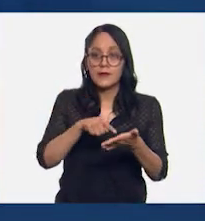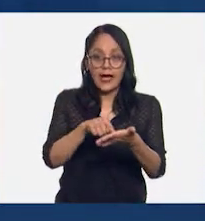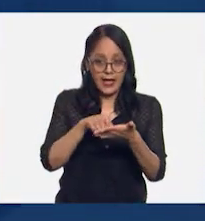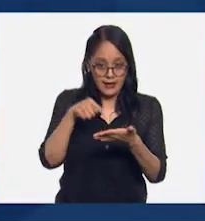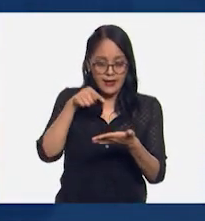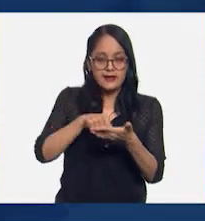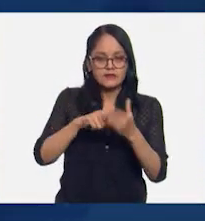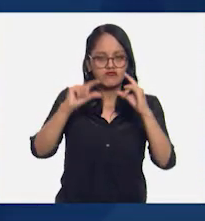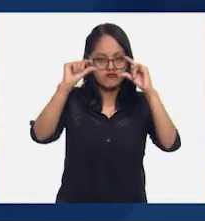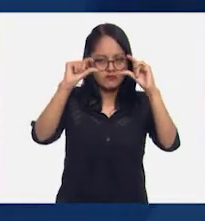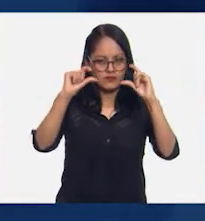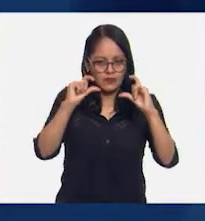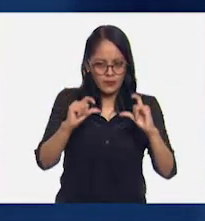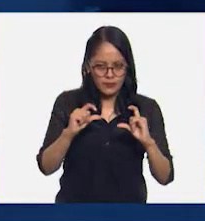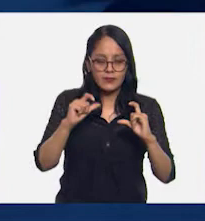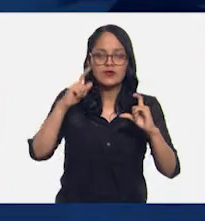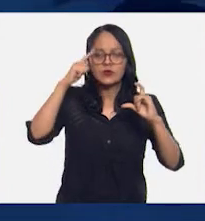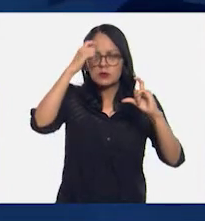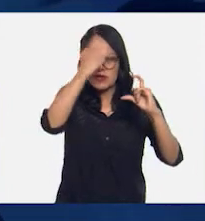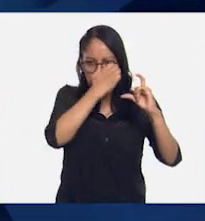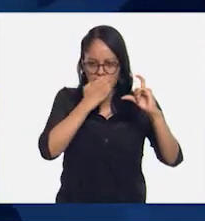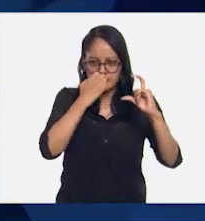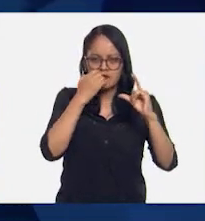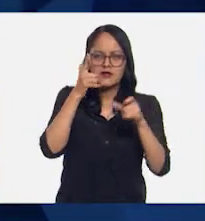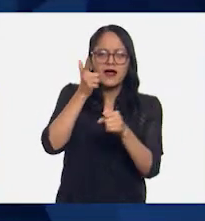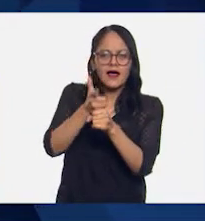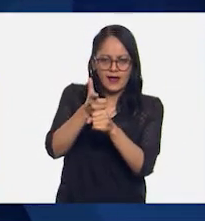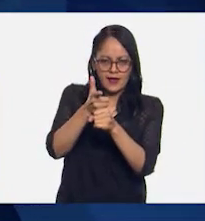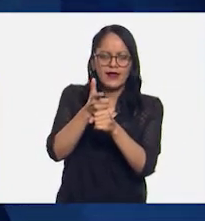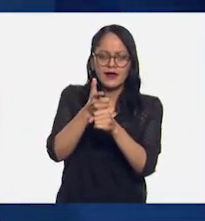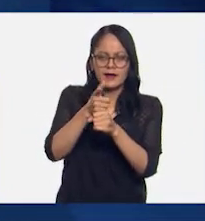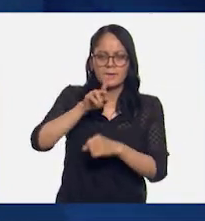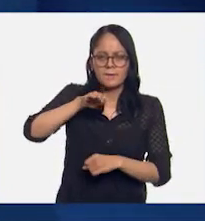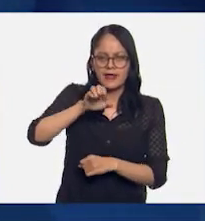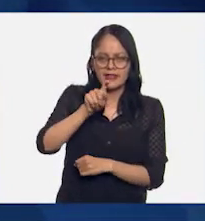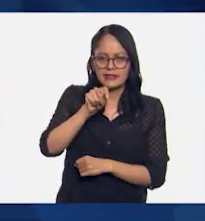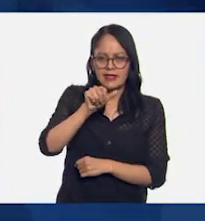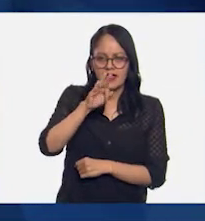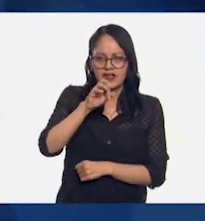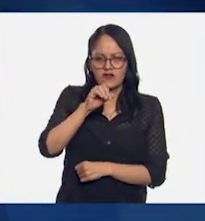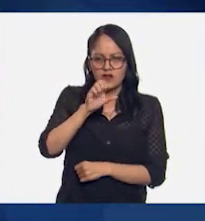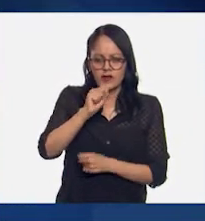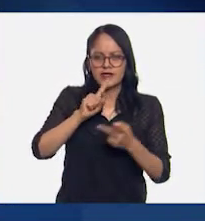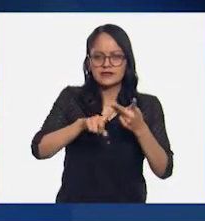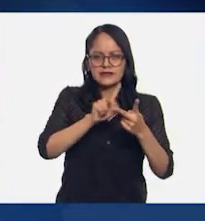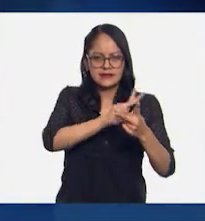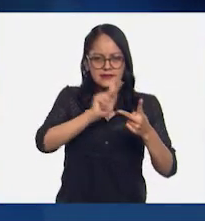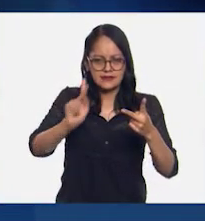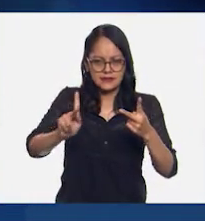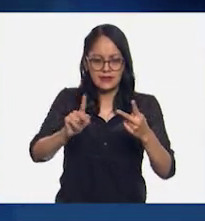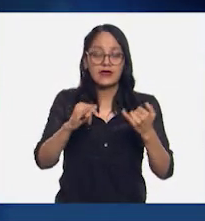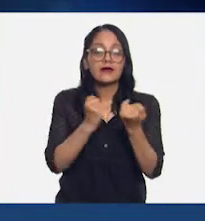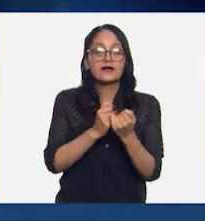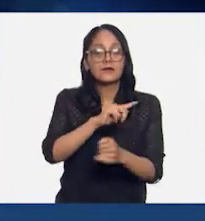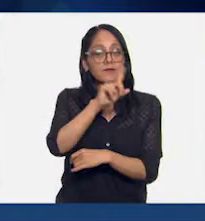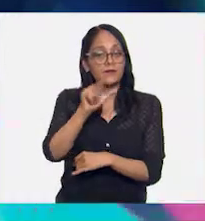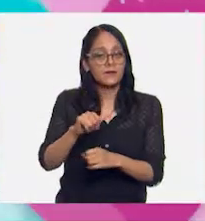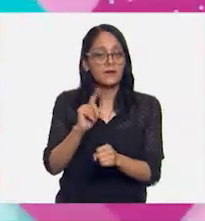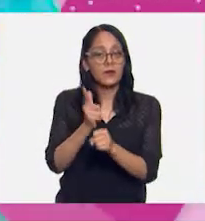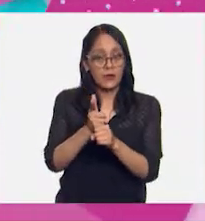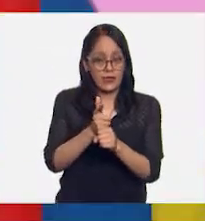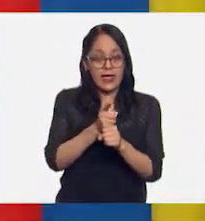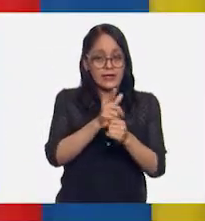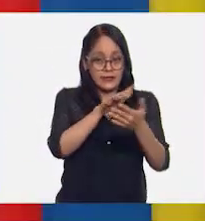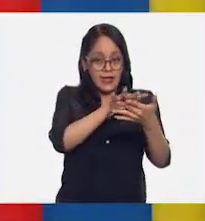estrofa, identifiquen las metáforas y los símiles, y al final escriban una paráfrasis del poema en su